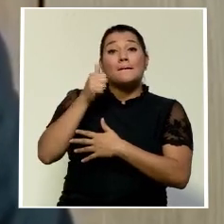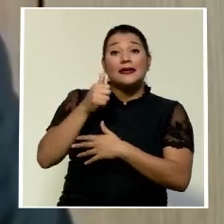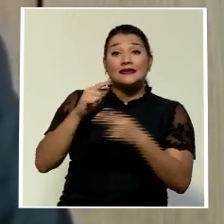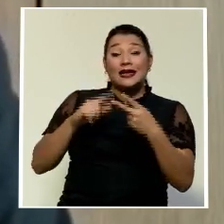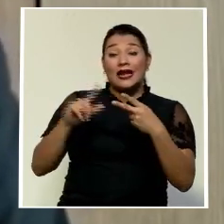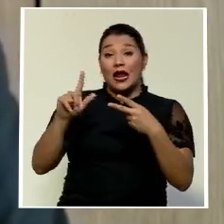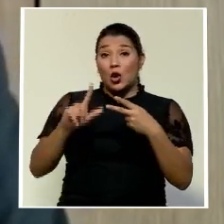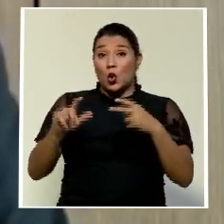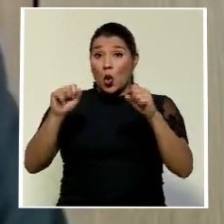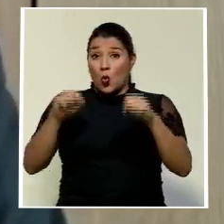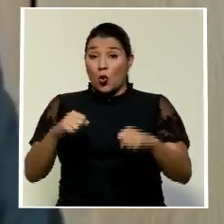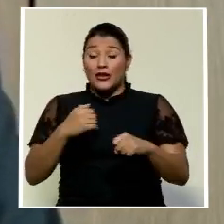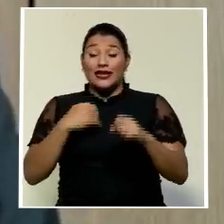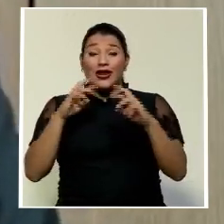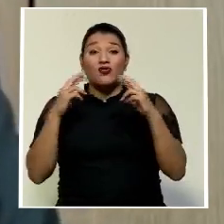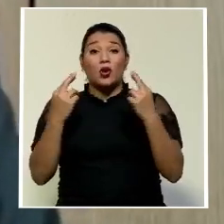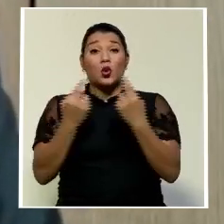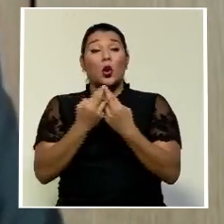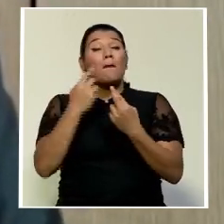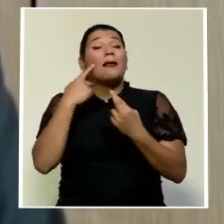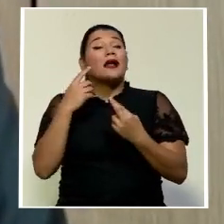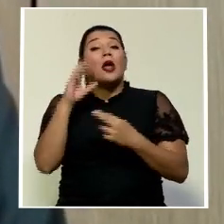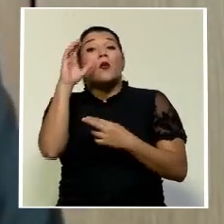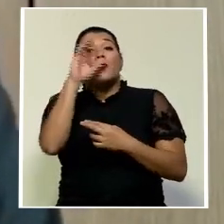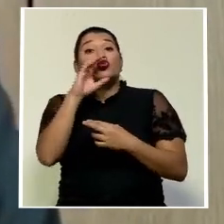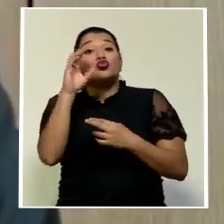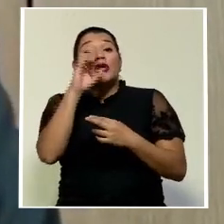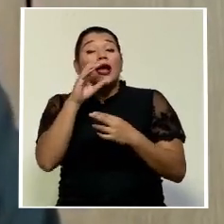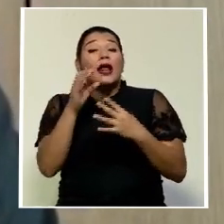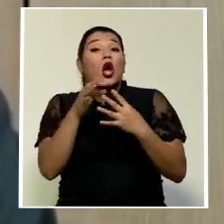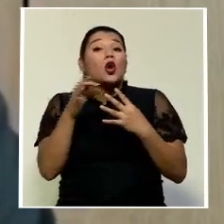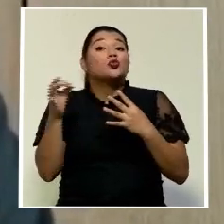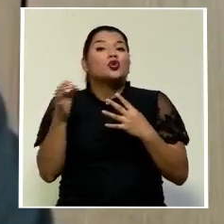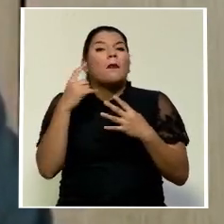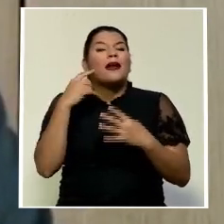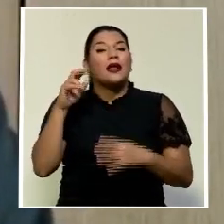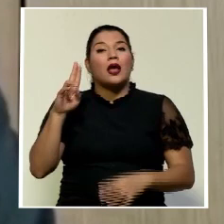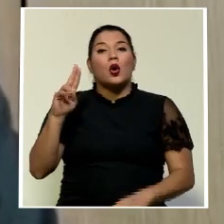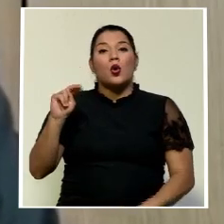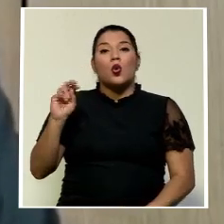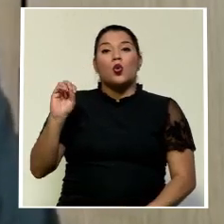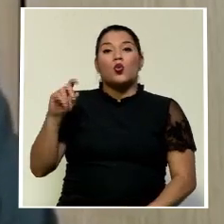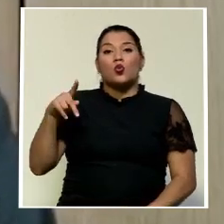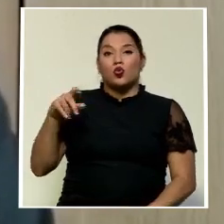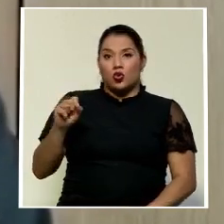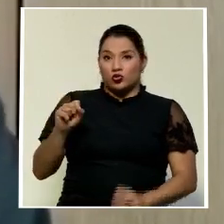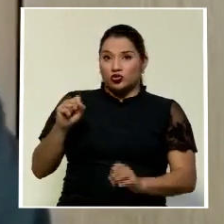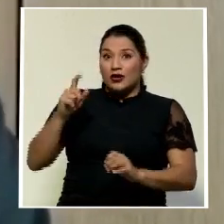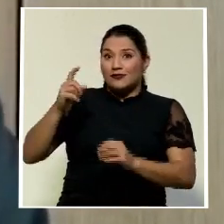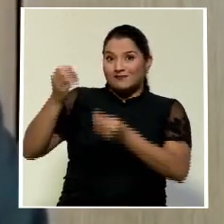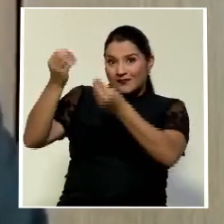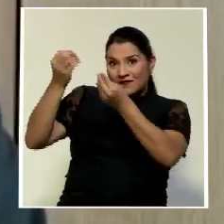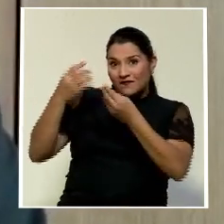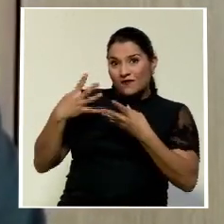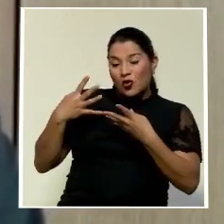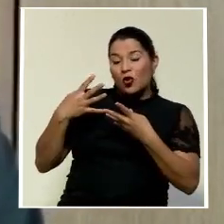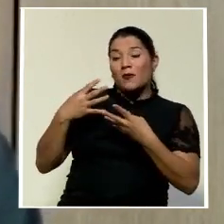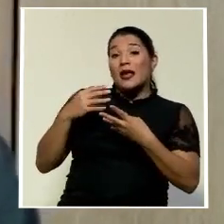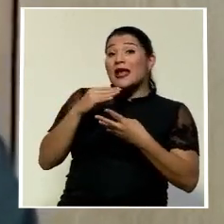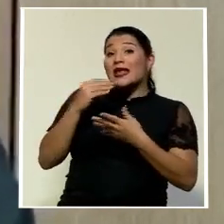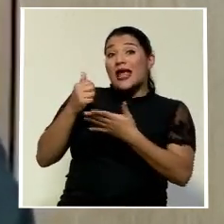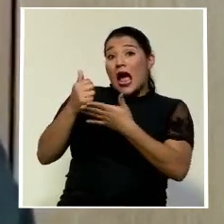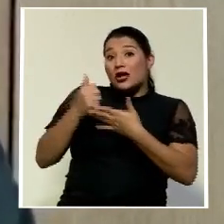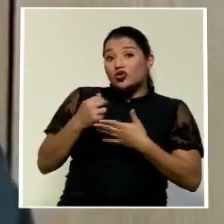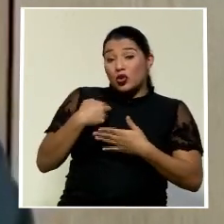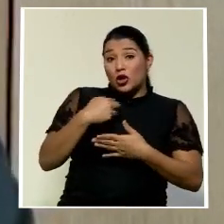reuniones para ocasionar la posibilidad de que UNOPS pueda brindar la información y la colaboración a una comisión que no